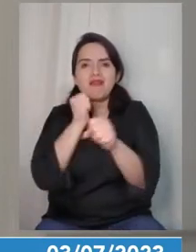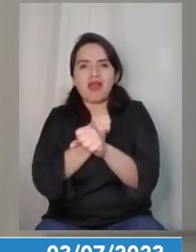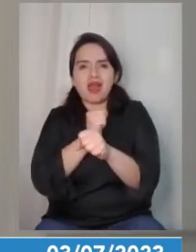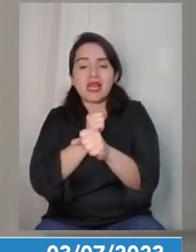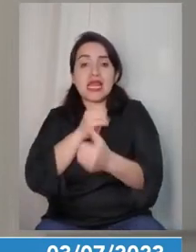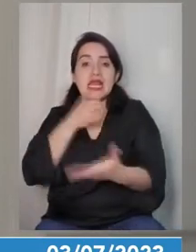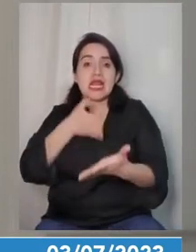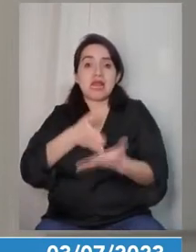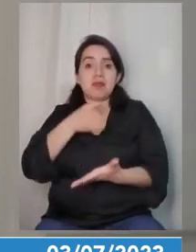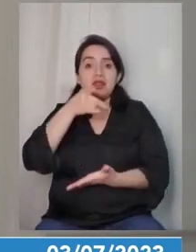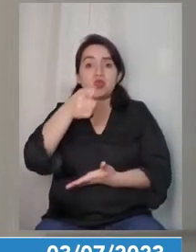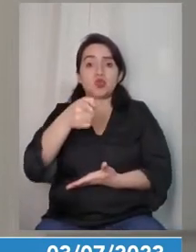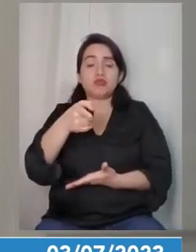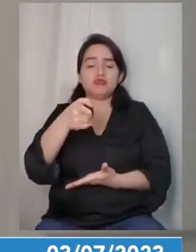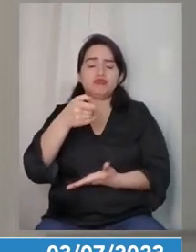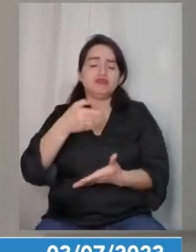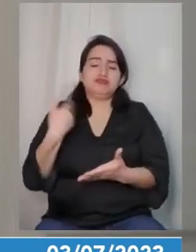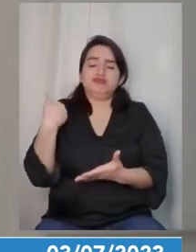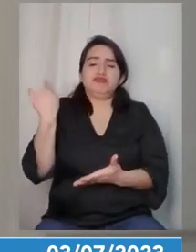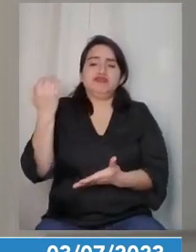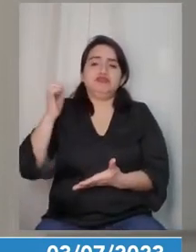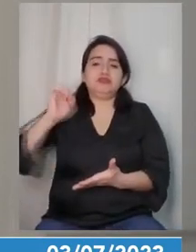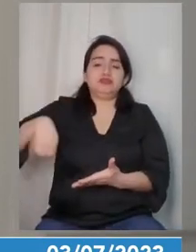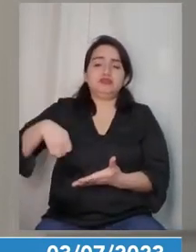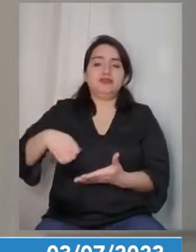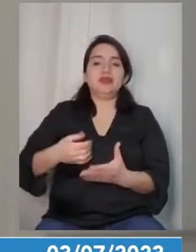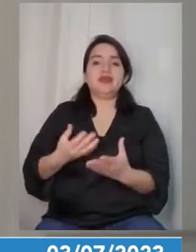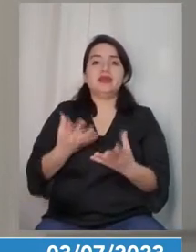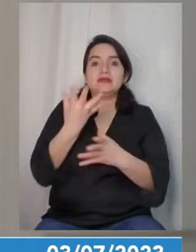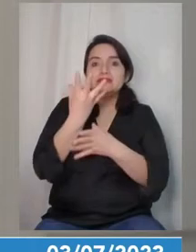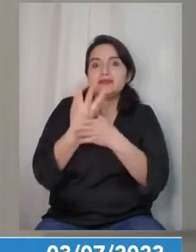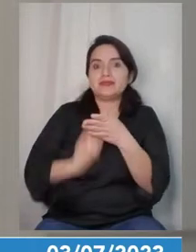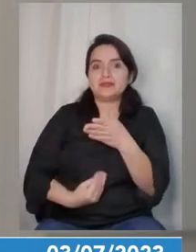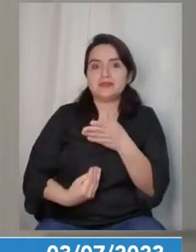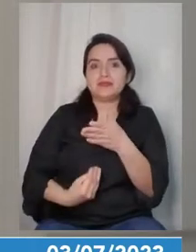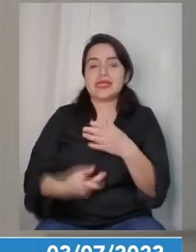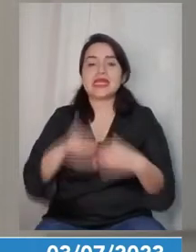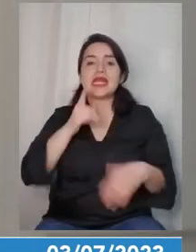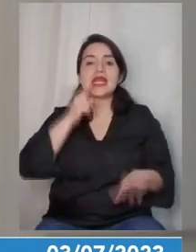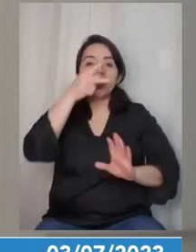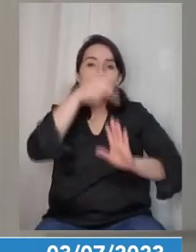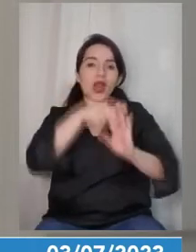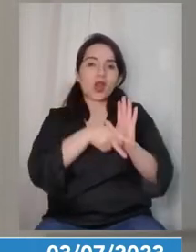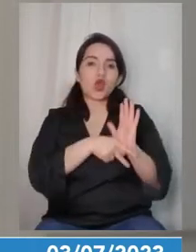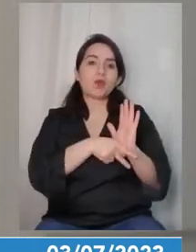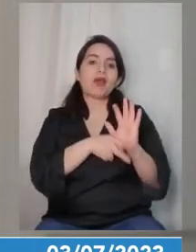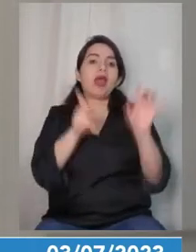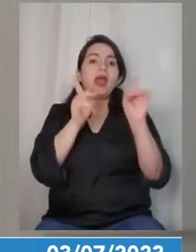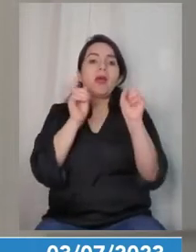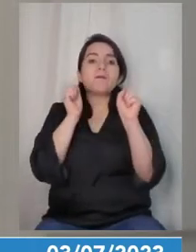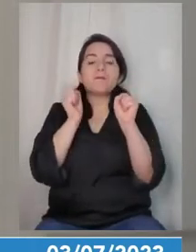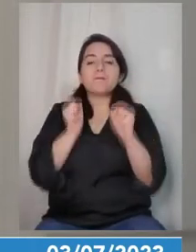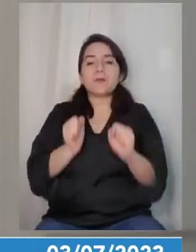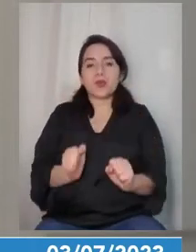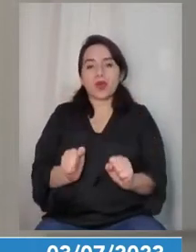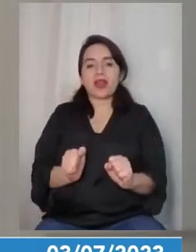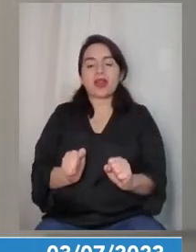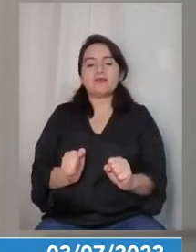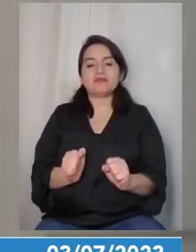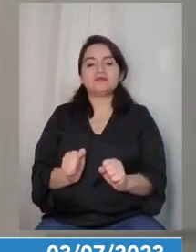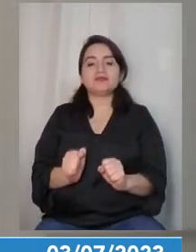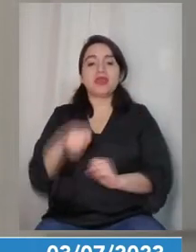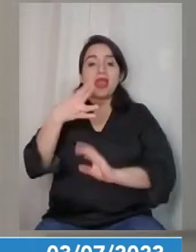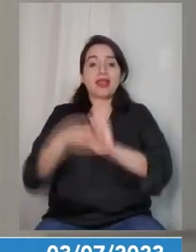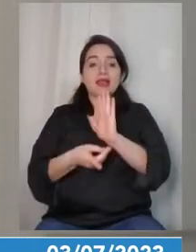probablemente es un punto de no retorno. Y en ese sentido quizás tener una norma que pueda hacer que el desarrollo tenga